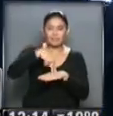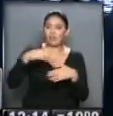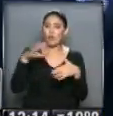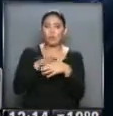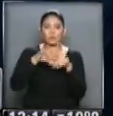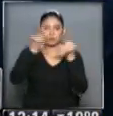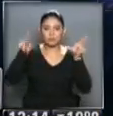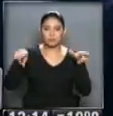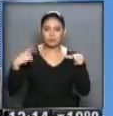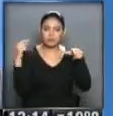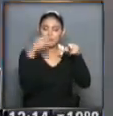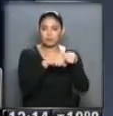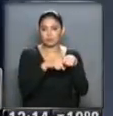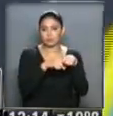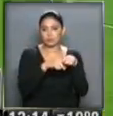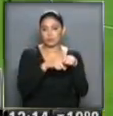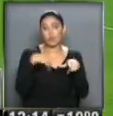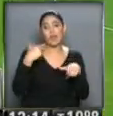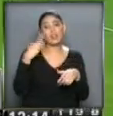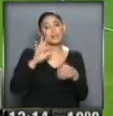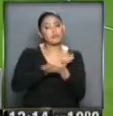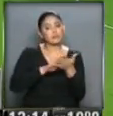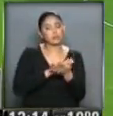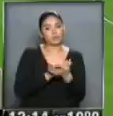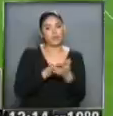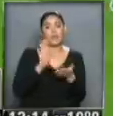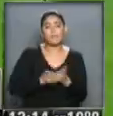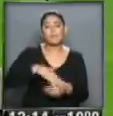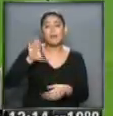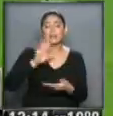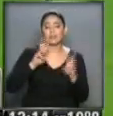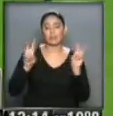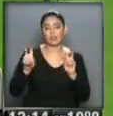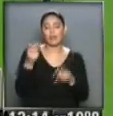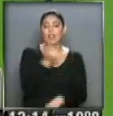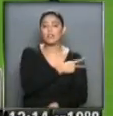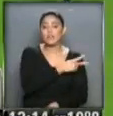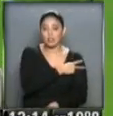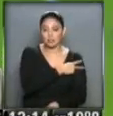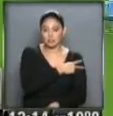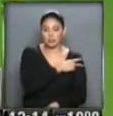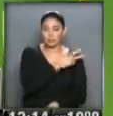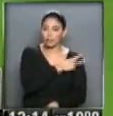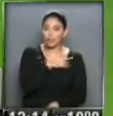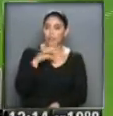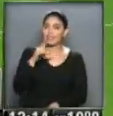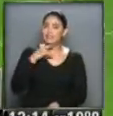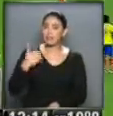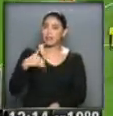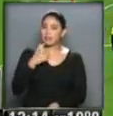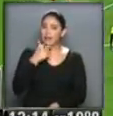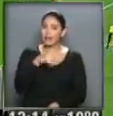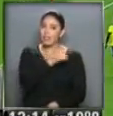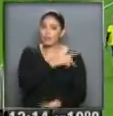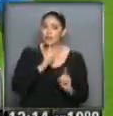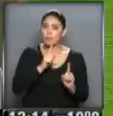área chica. Muchos puntos a resolver, sobre todo en defensa. ¿Por qué? Porque es la defensa que apuesta Sabela a que llegue al